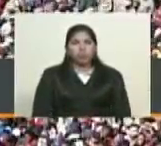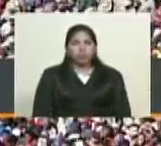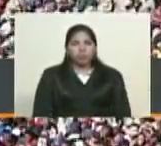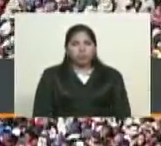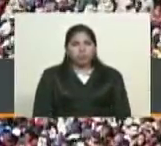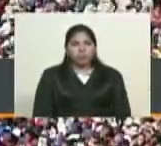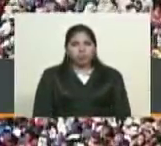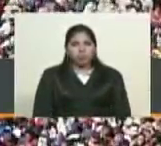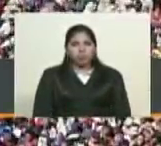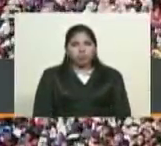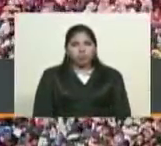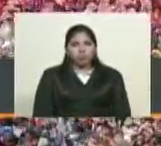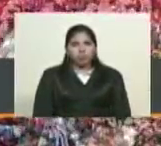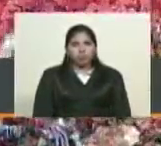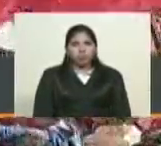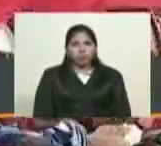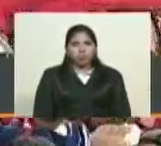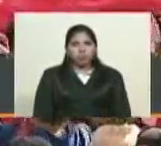Ramos Alup,